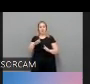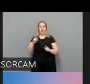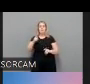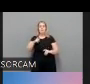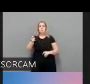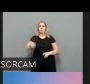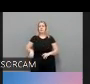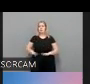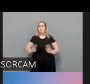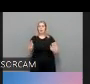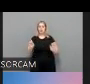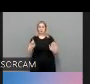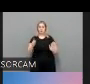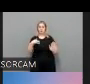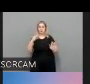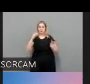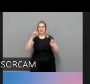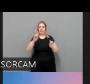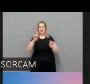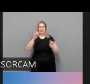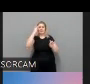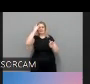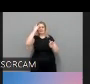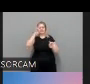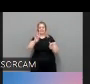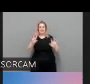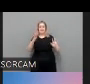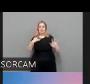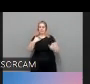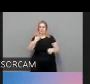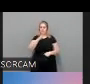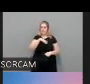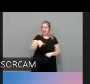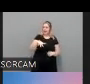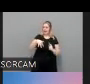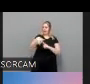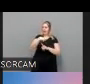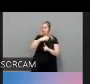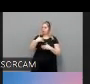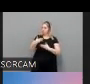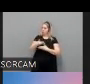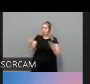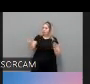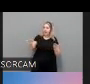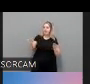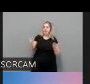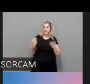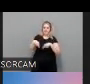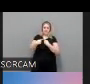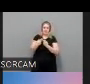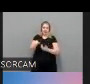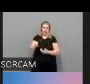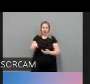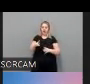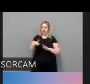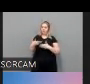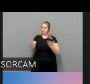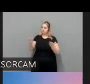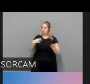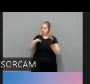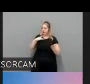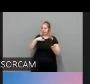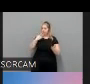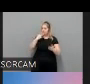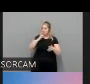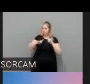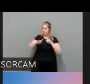seamos sensibles y si detectamos algún peque de nuestro entorno con el que tengamos confianza, con la familia, que pueda tener algún problema